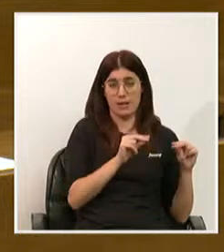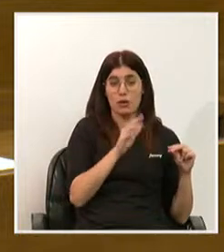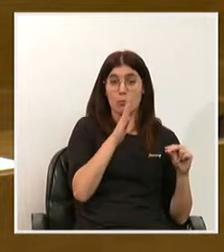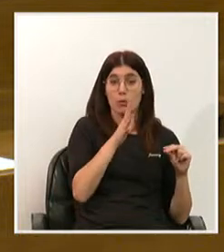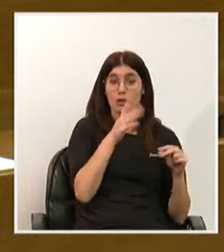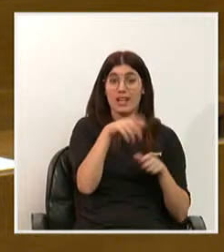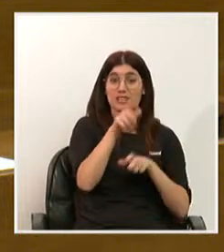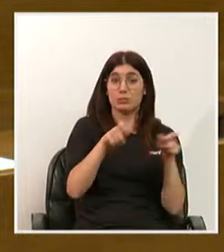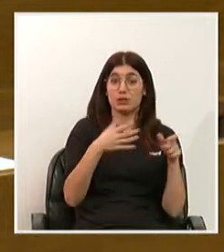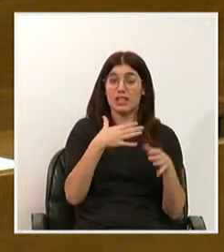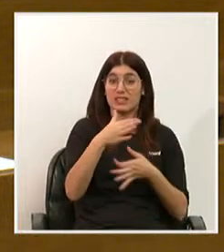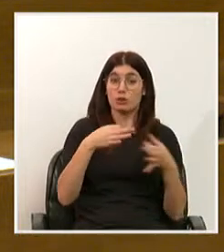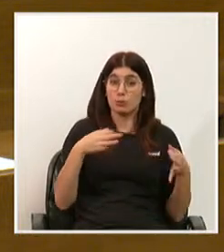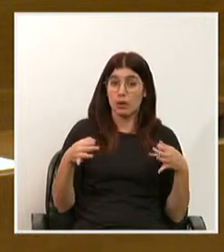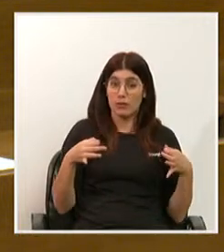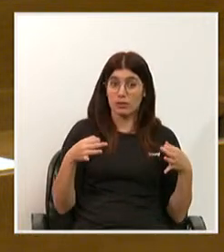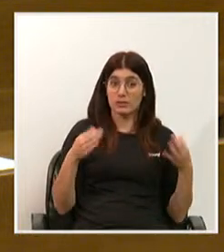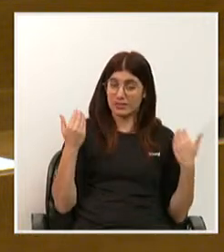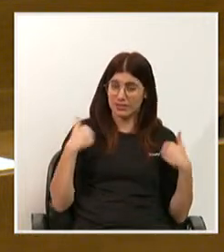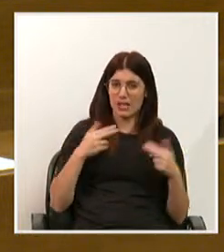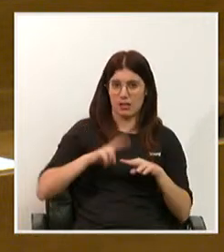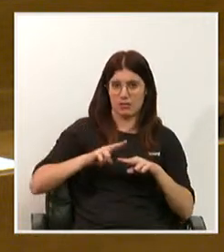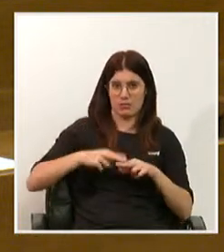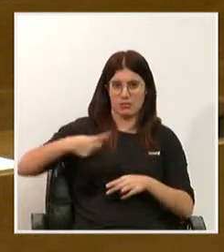laes señor